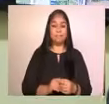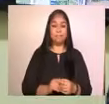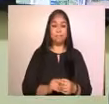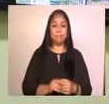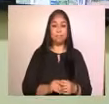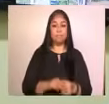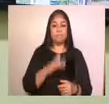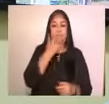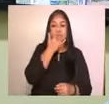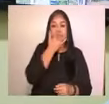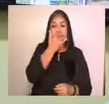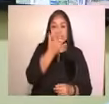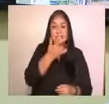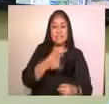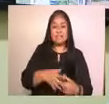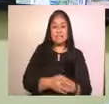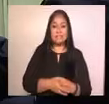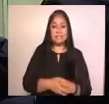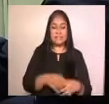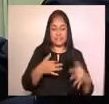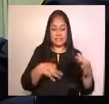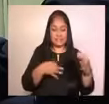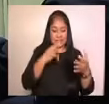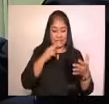Mil disculpas.